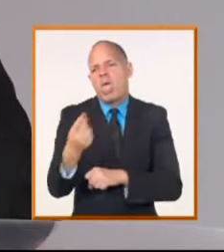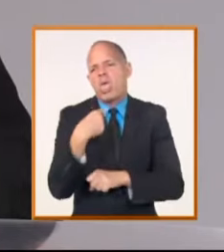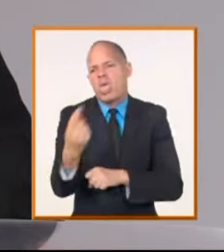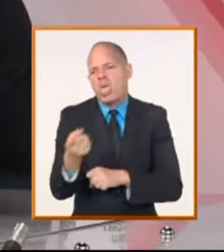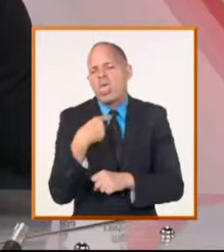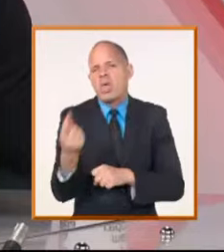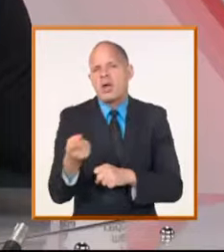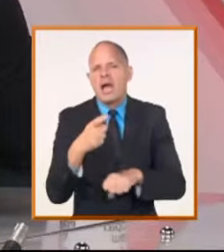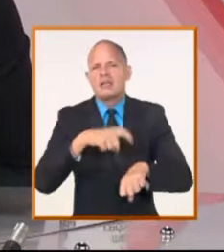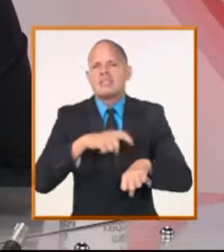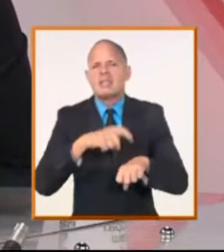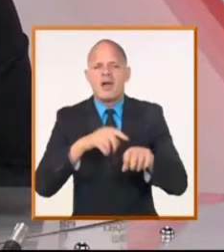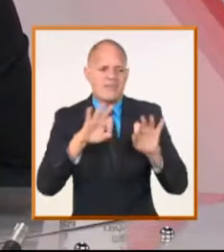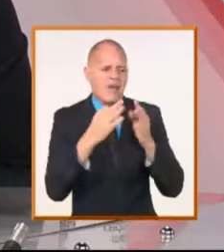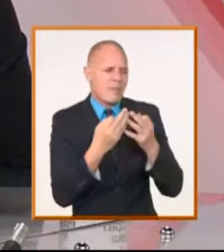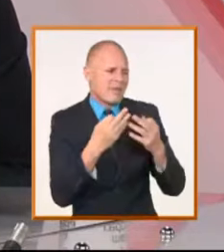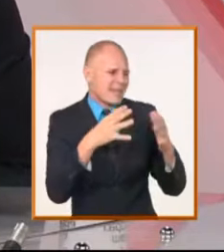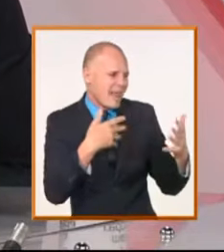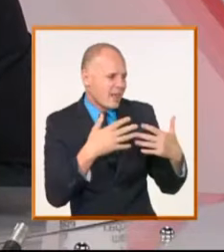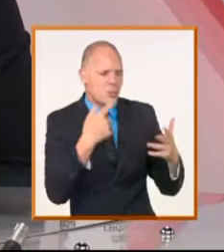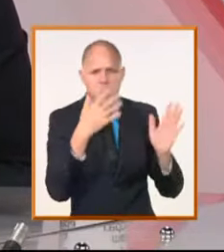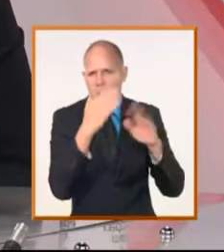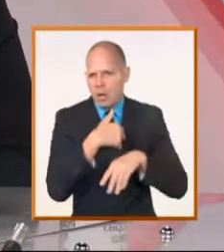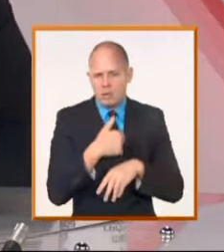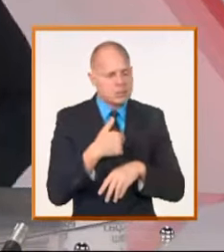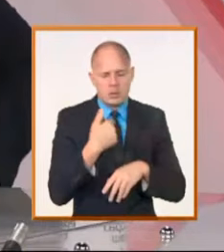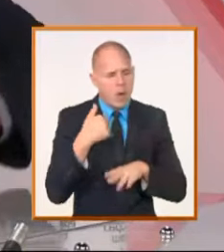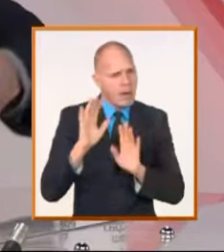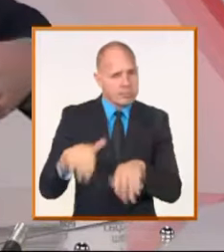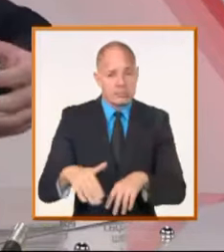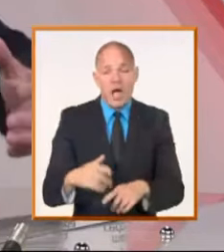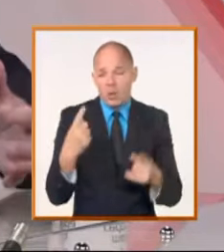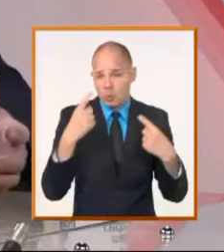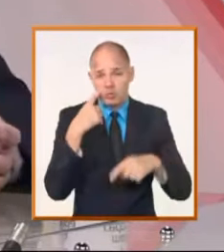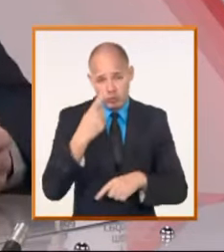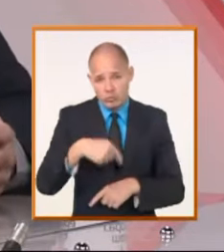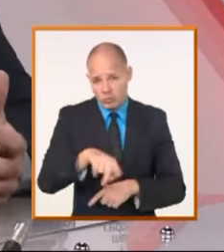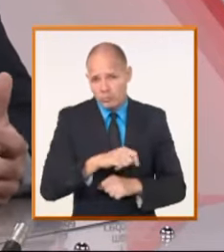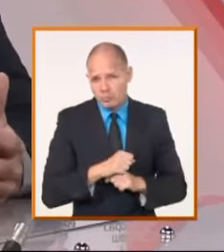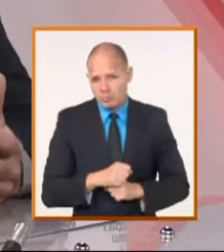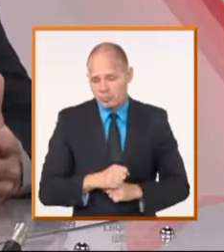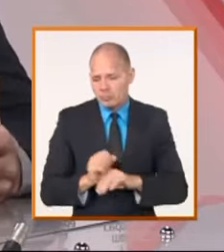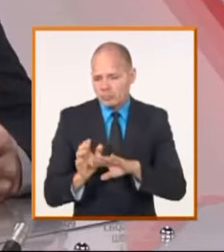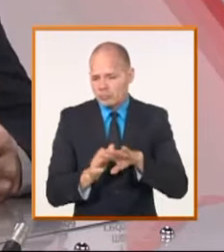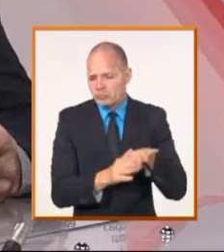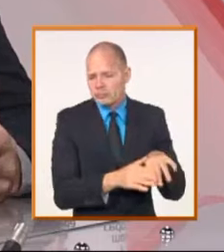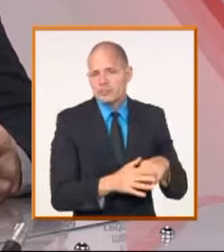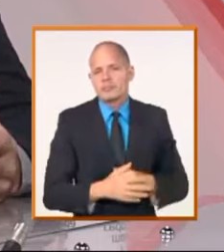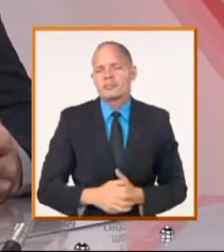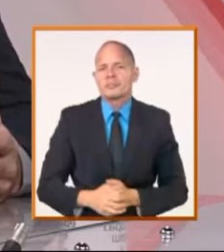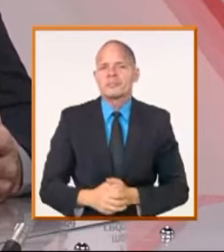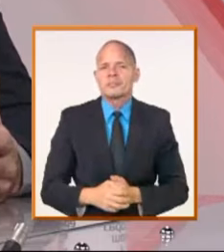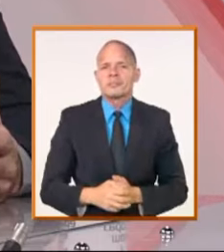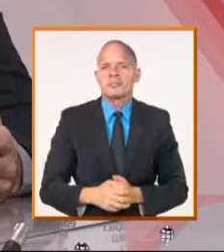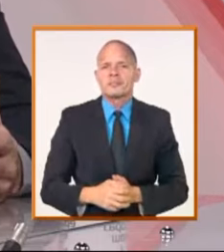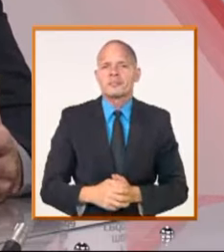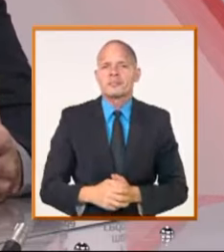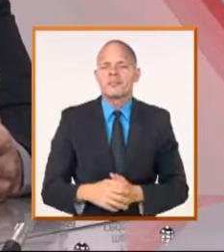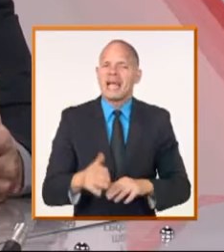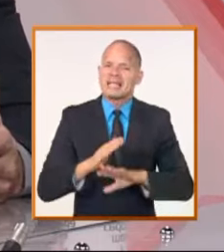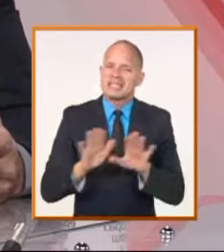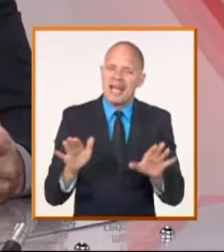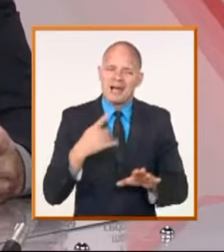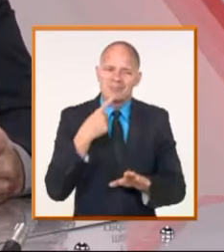indicadores. Pero fíjate, más allá de la economía, que ya hablabas la situación, de otros, vamos a decir, elementos en contra que tiene Biden, cómo puede